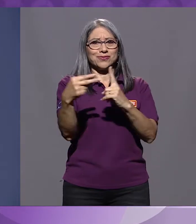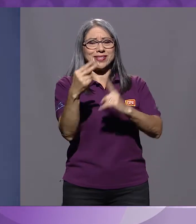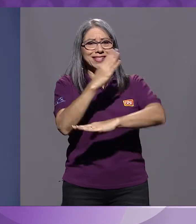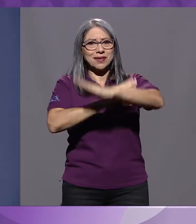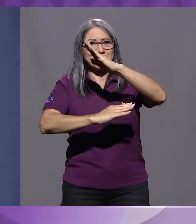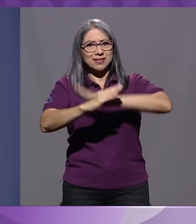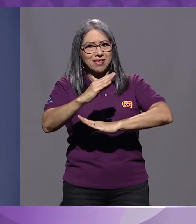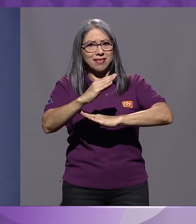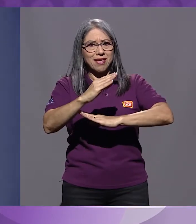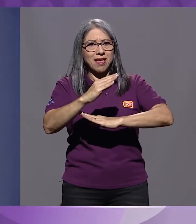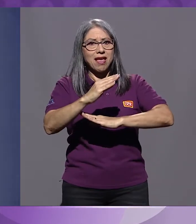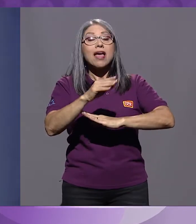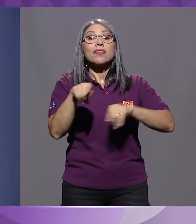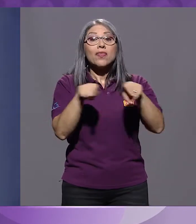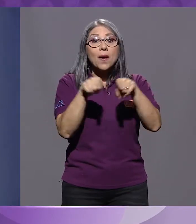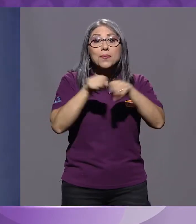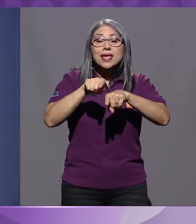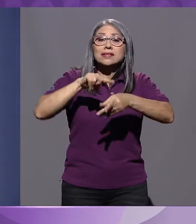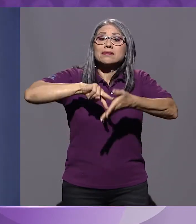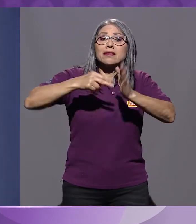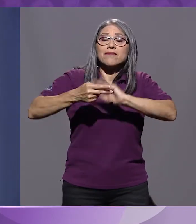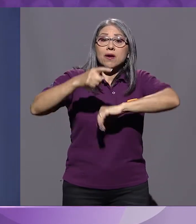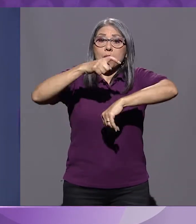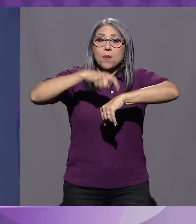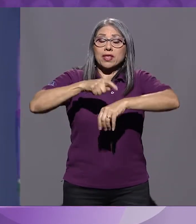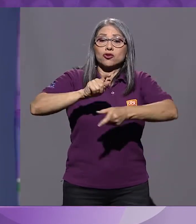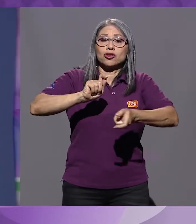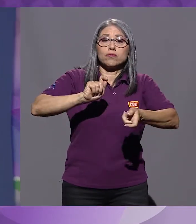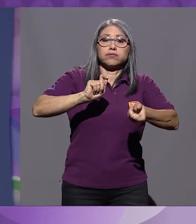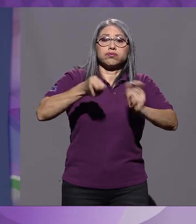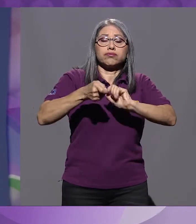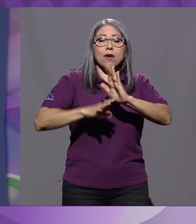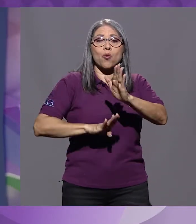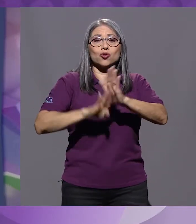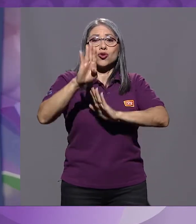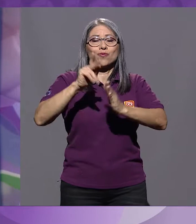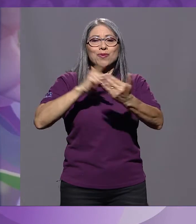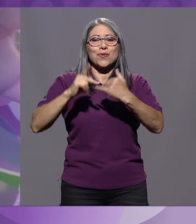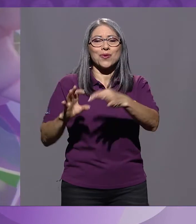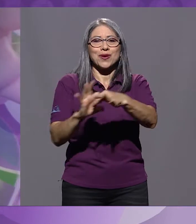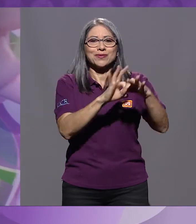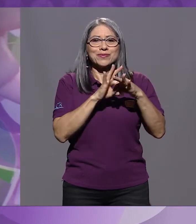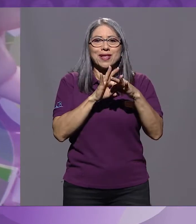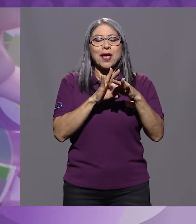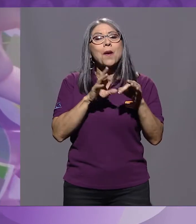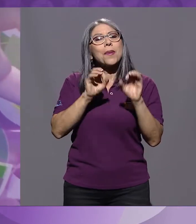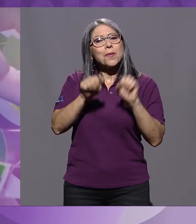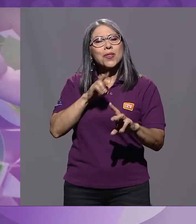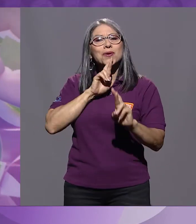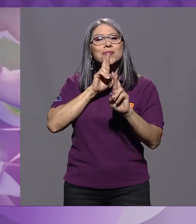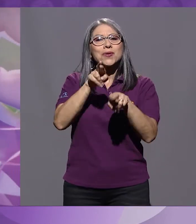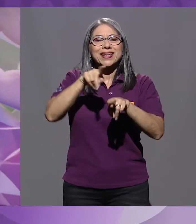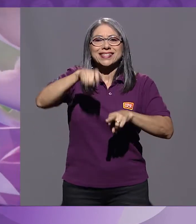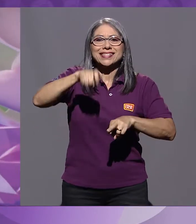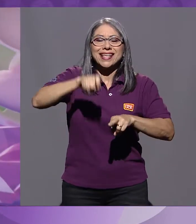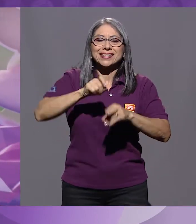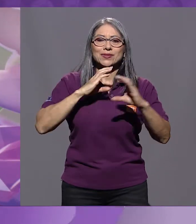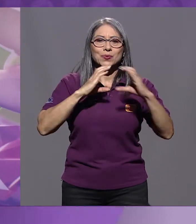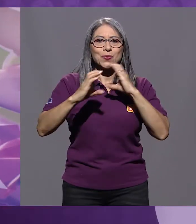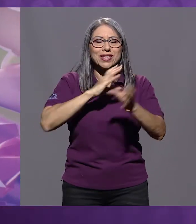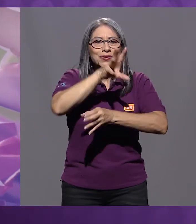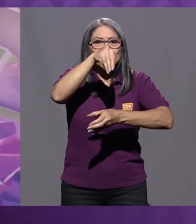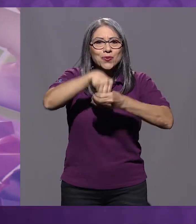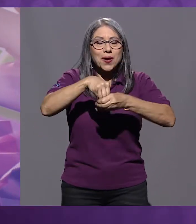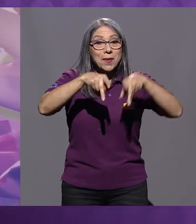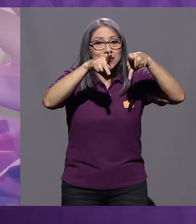discapacidad han significado también momentos de evolución para Nexos, para poder responder a las necesidades de comunicación inclusiva para las